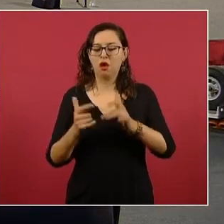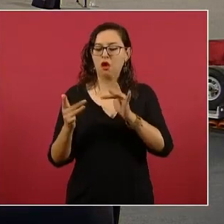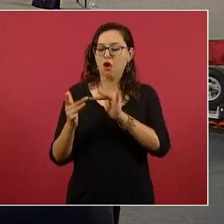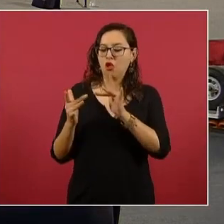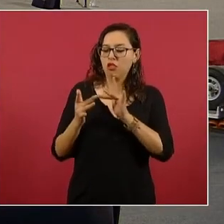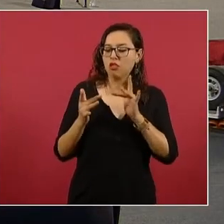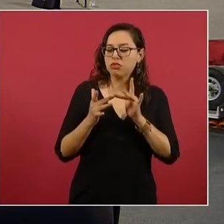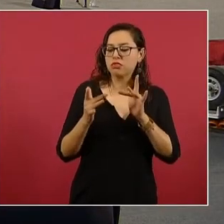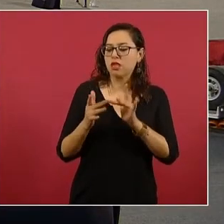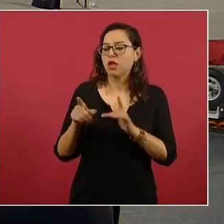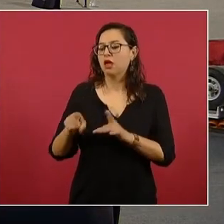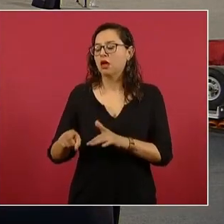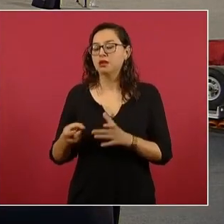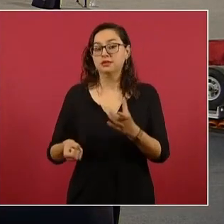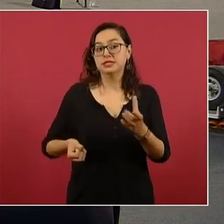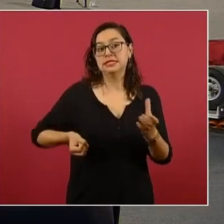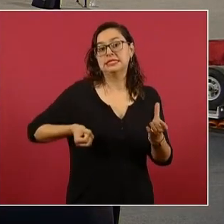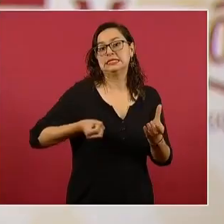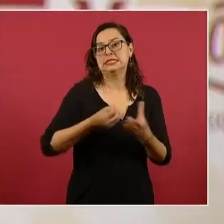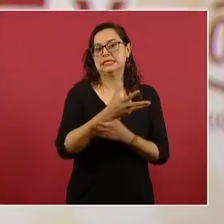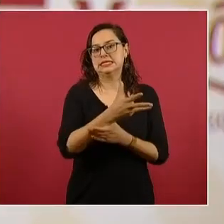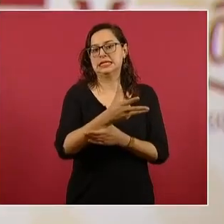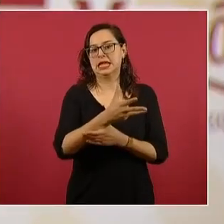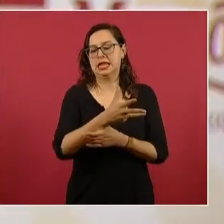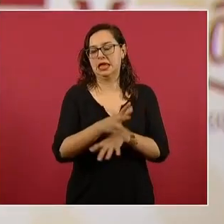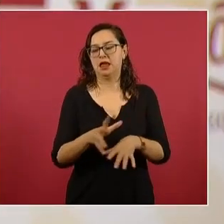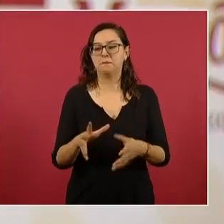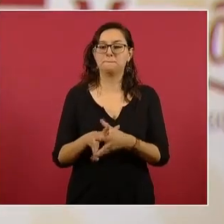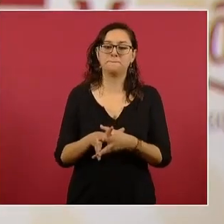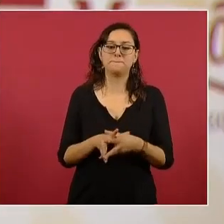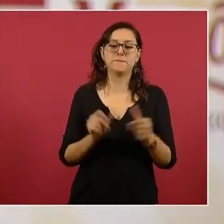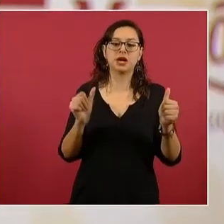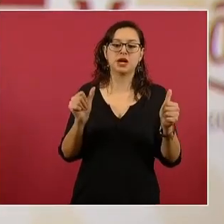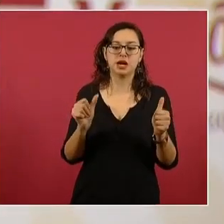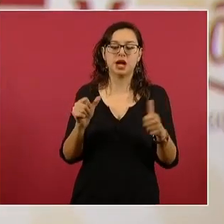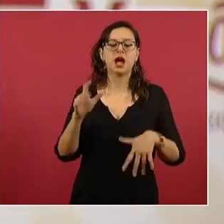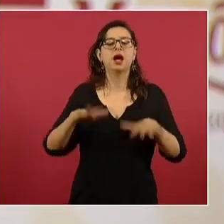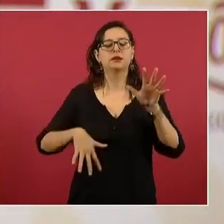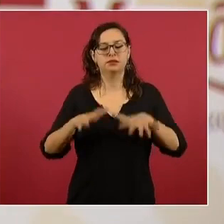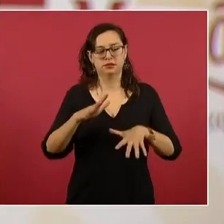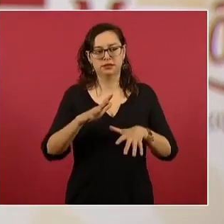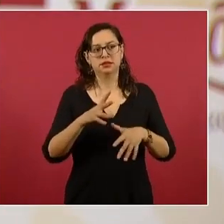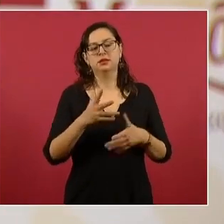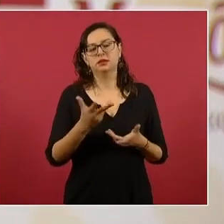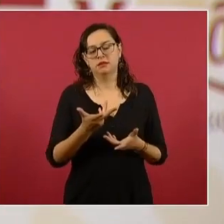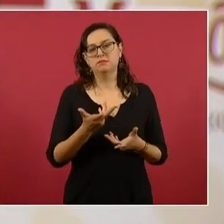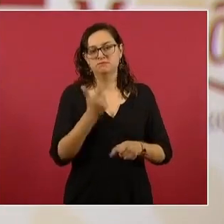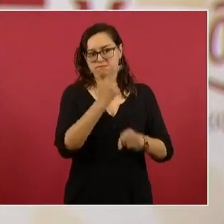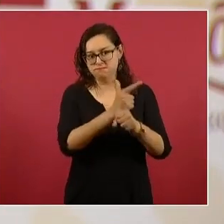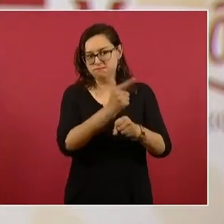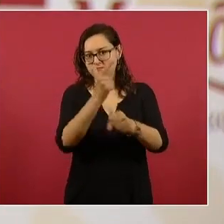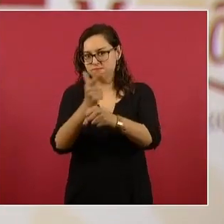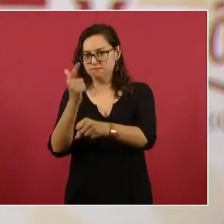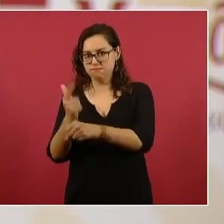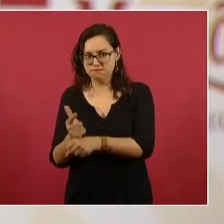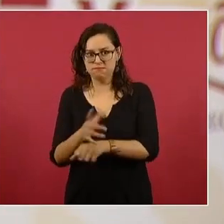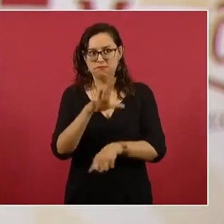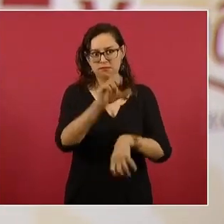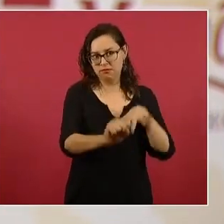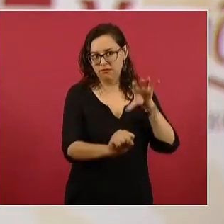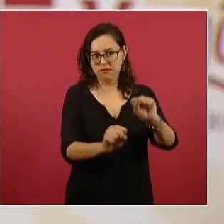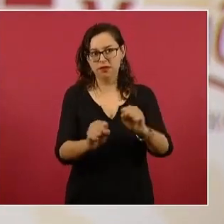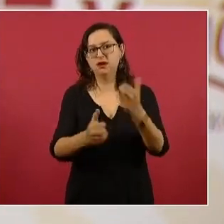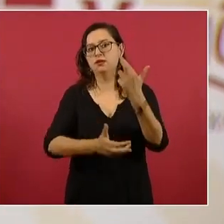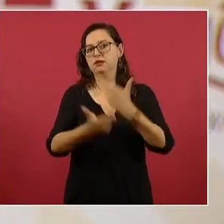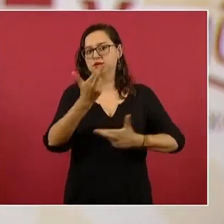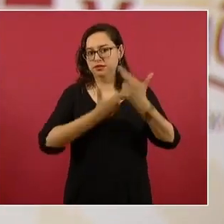y afortunadamente en estos casos han regresado con bien o han sido localizados de manera oportuna. Entonces,